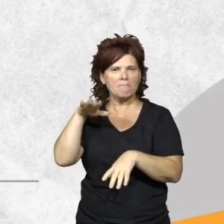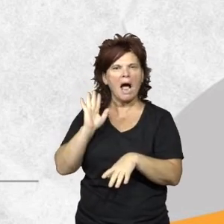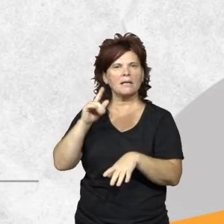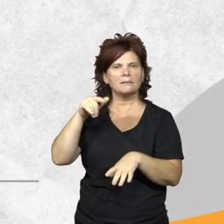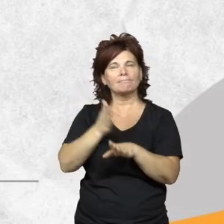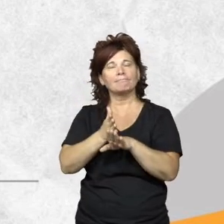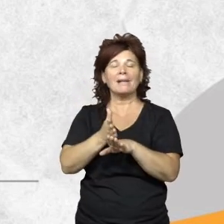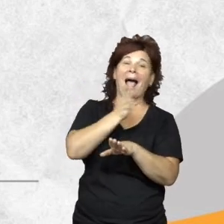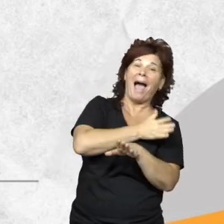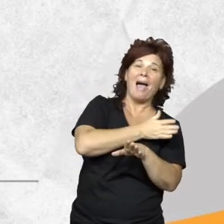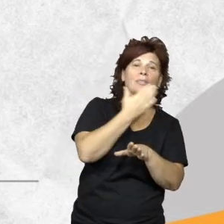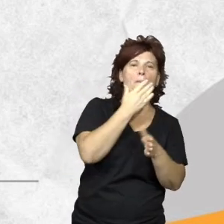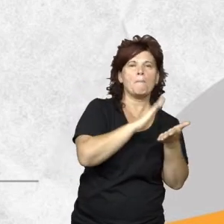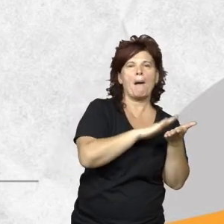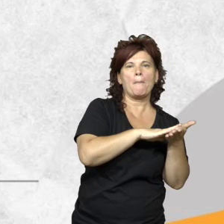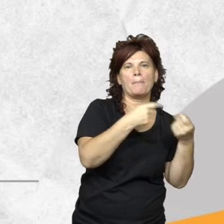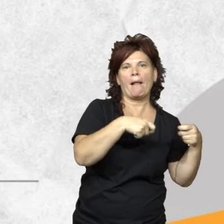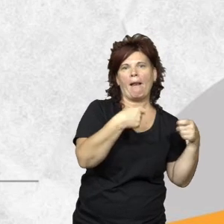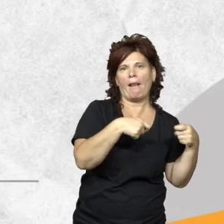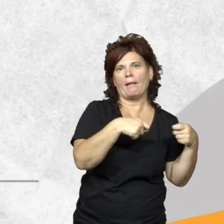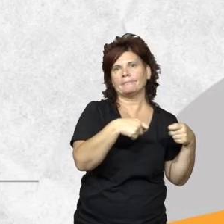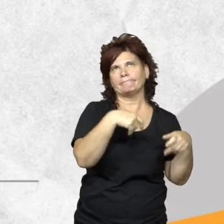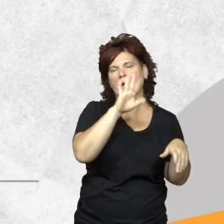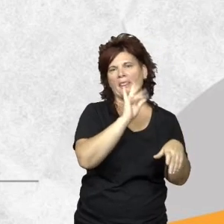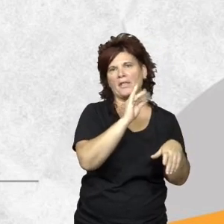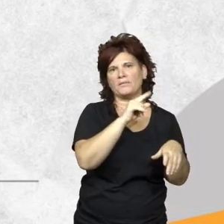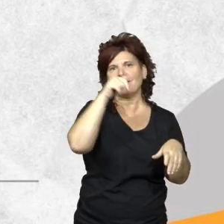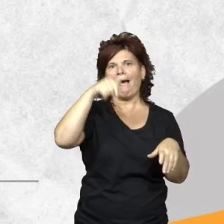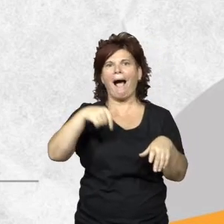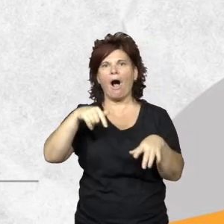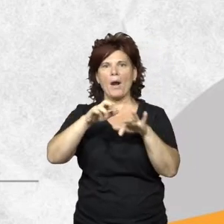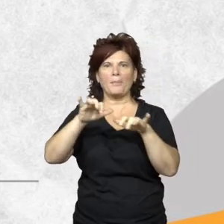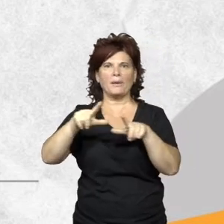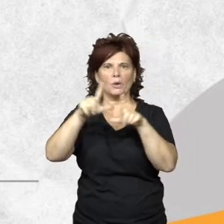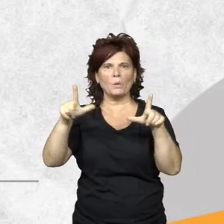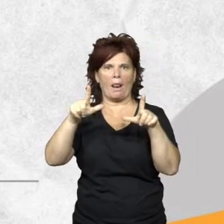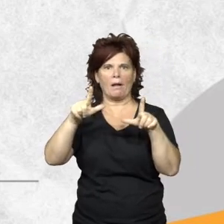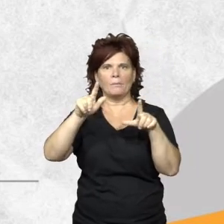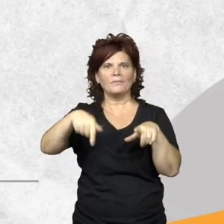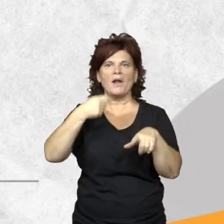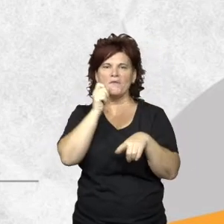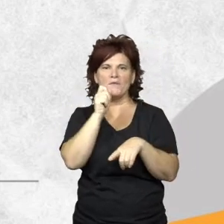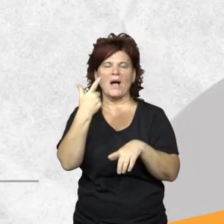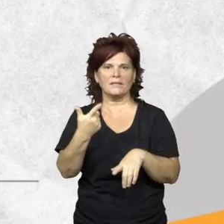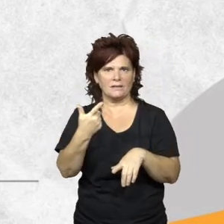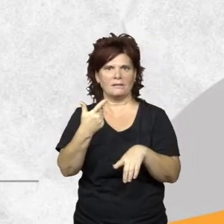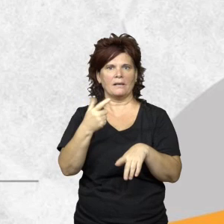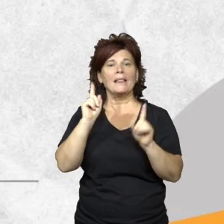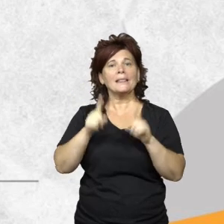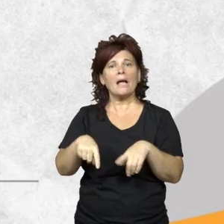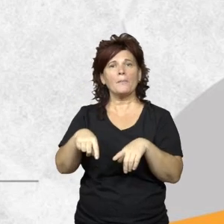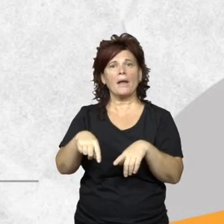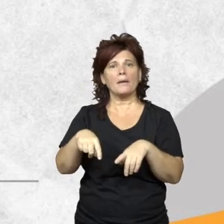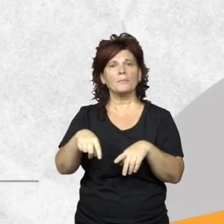papel se complicaba un poco más, pero bueno, ahora es todo electrónico. La